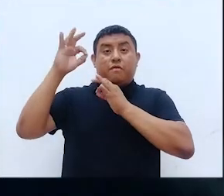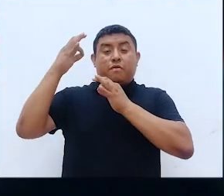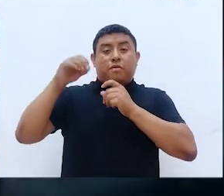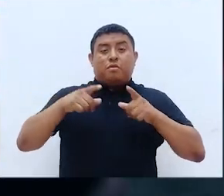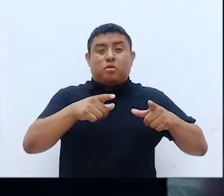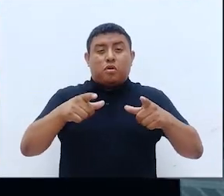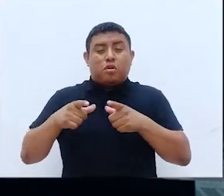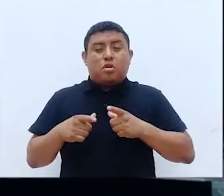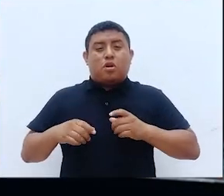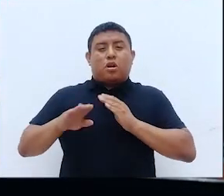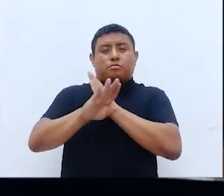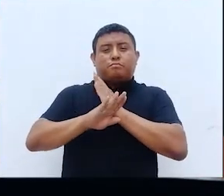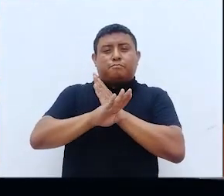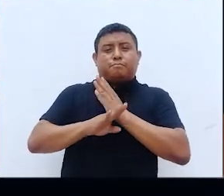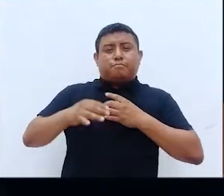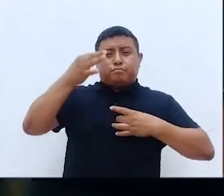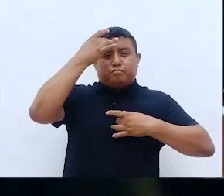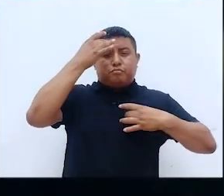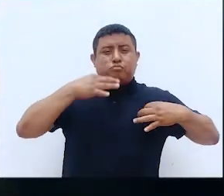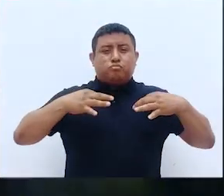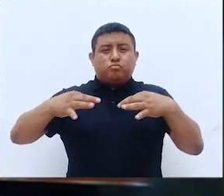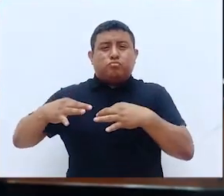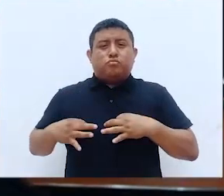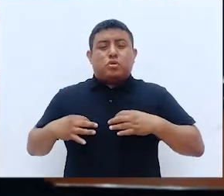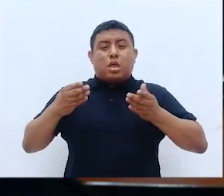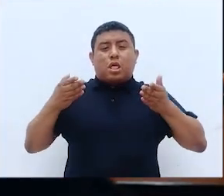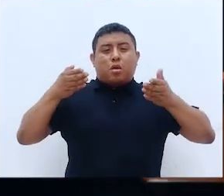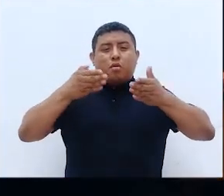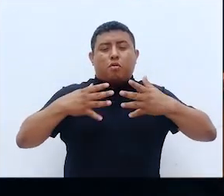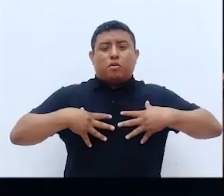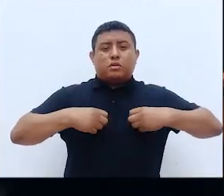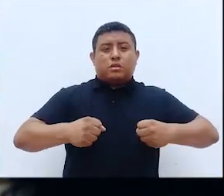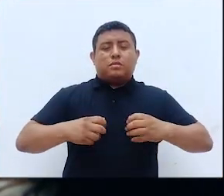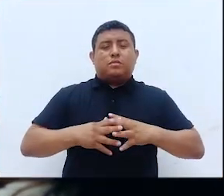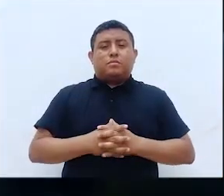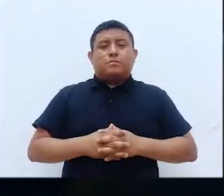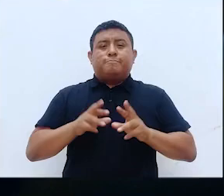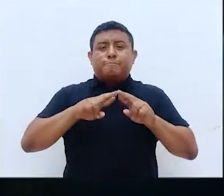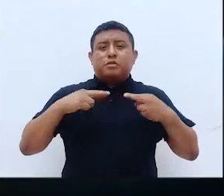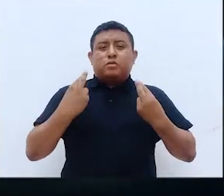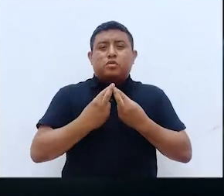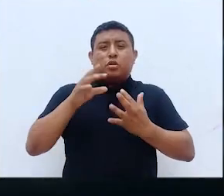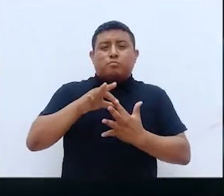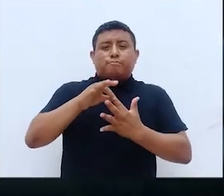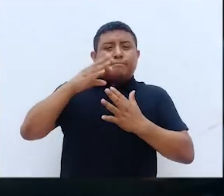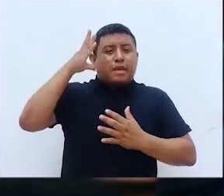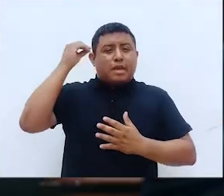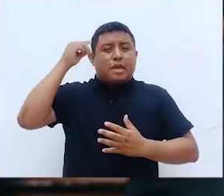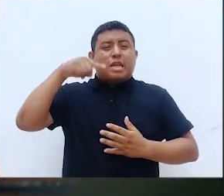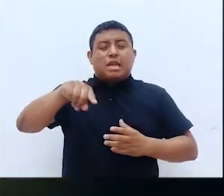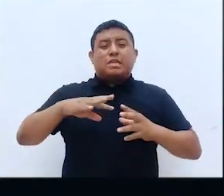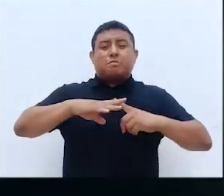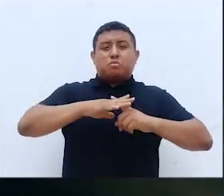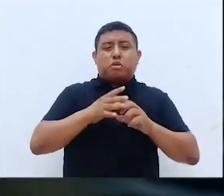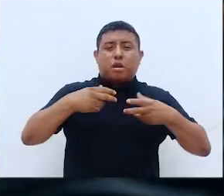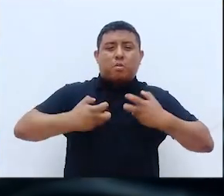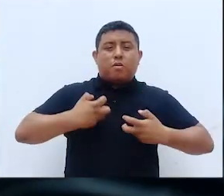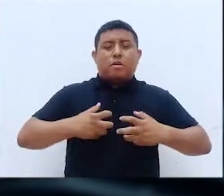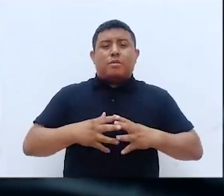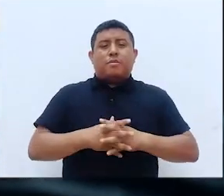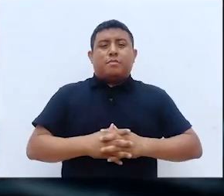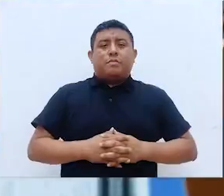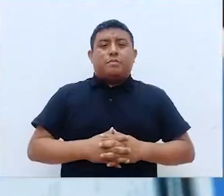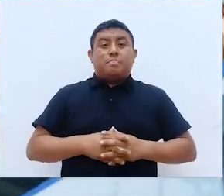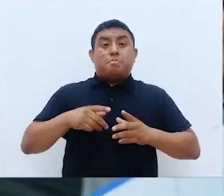El foro Control de la Resistencia a los Antimicrobianos y su enfoque en una salud reunió expertos para abordar esta creciente